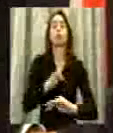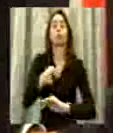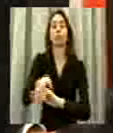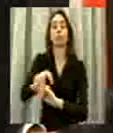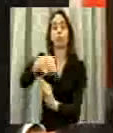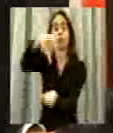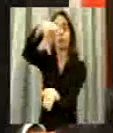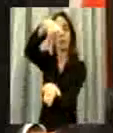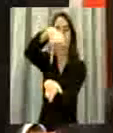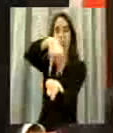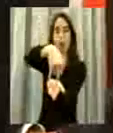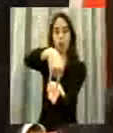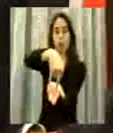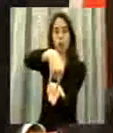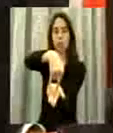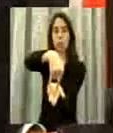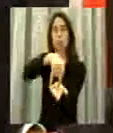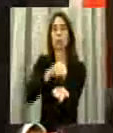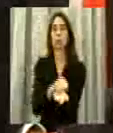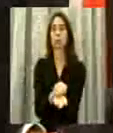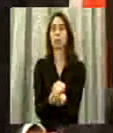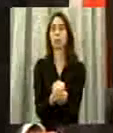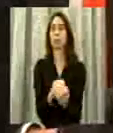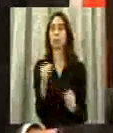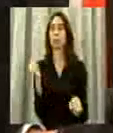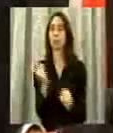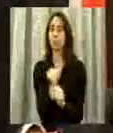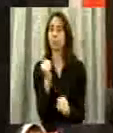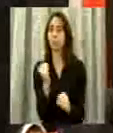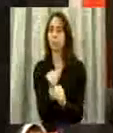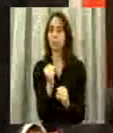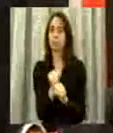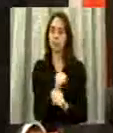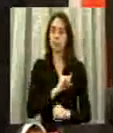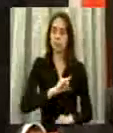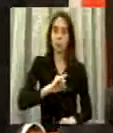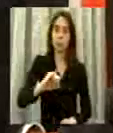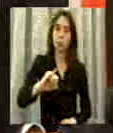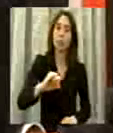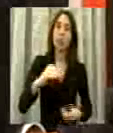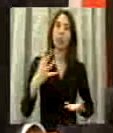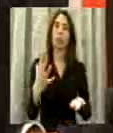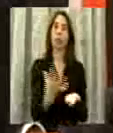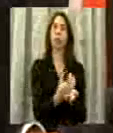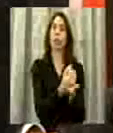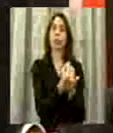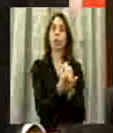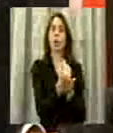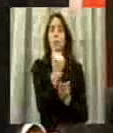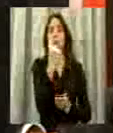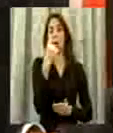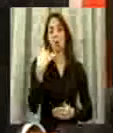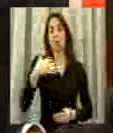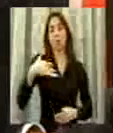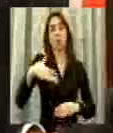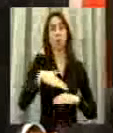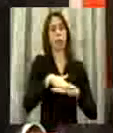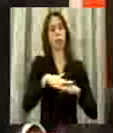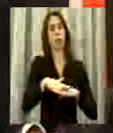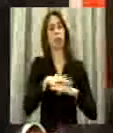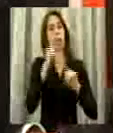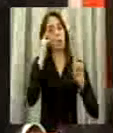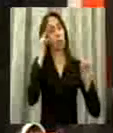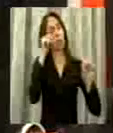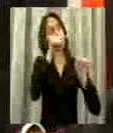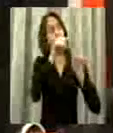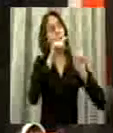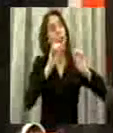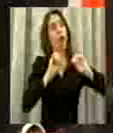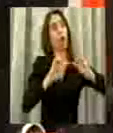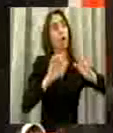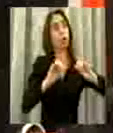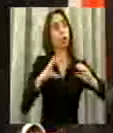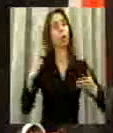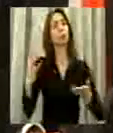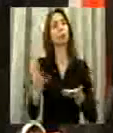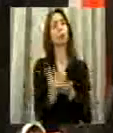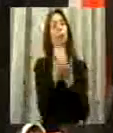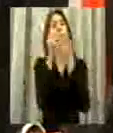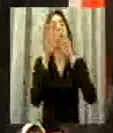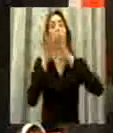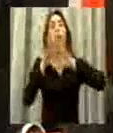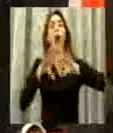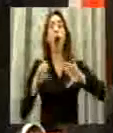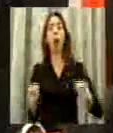donde con un trabajo que continuó, logramos, con una prioridad que era fundamentalmente educación, logramos un